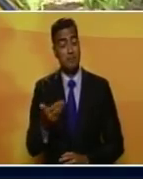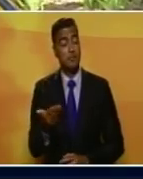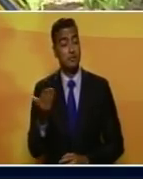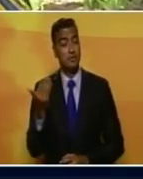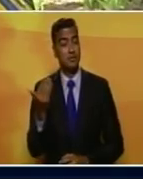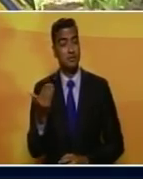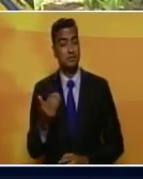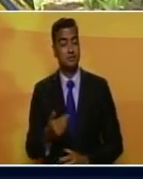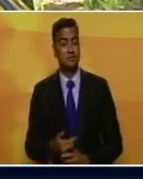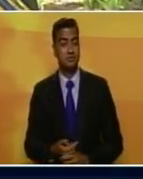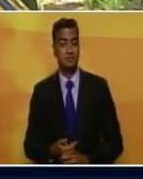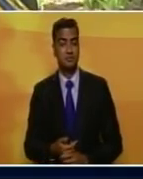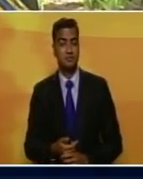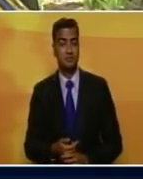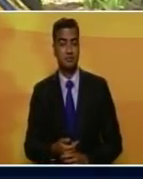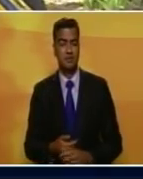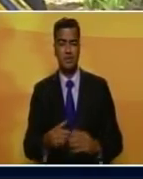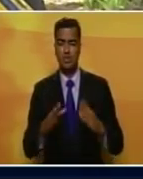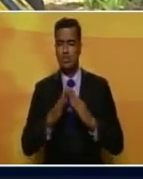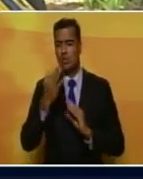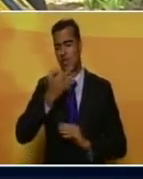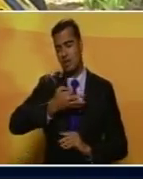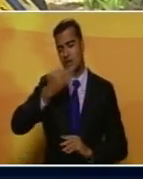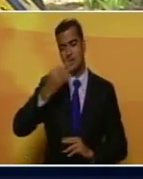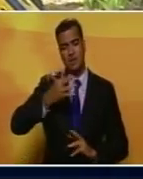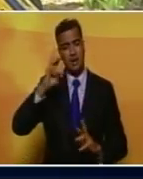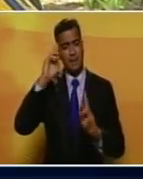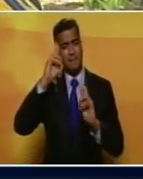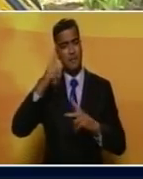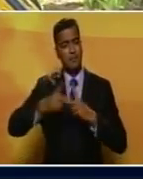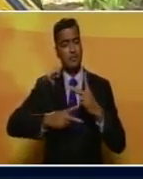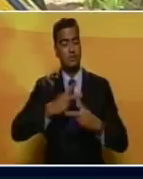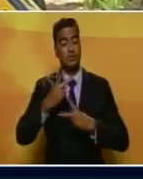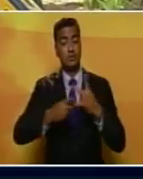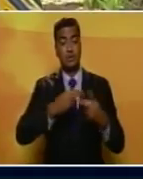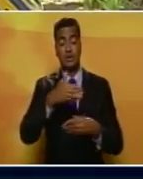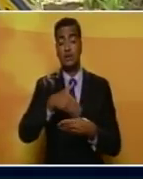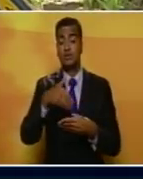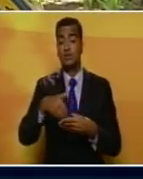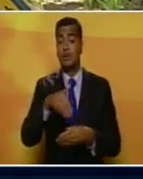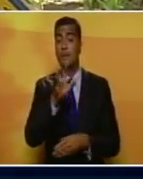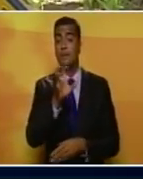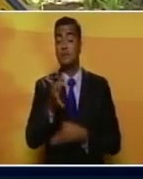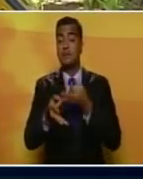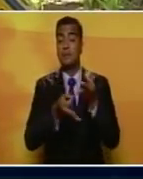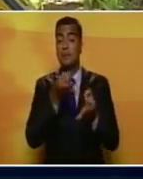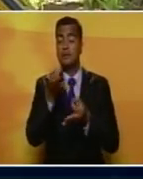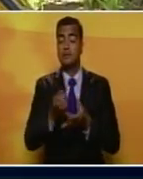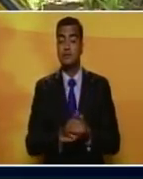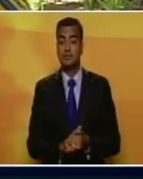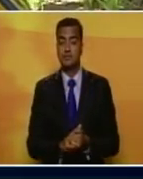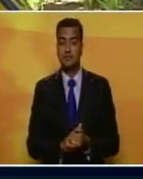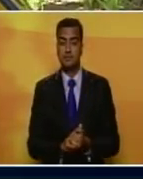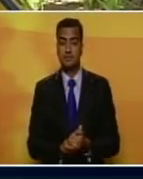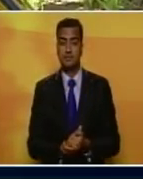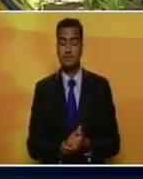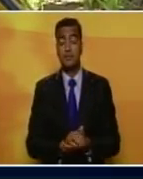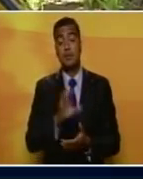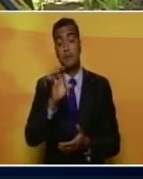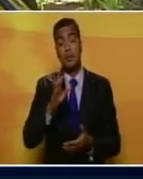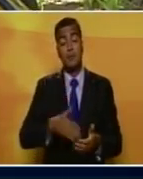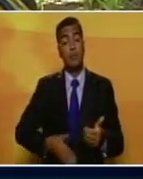algunas dificultades con tal de que el país se pueda expresar, con tal de que se respete el voto de los